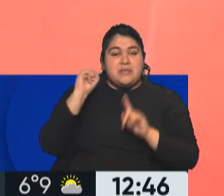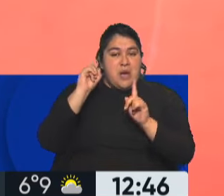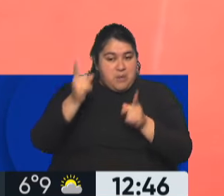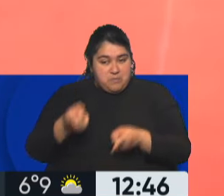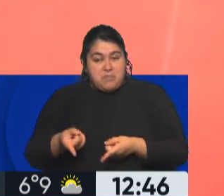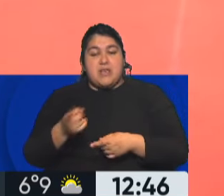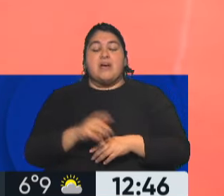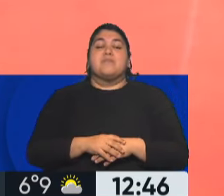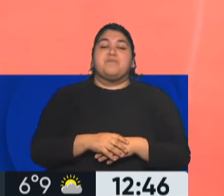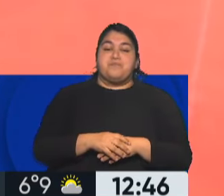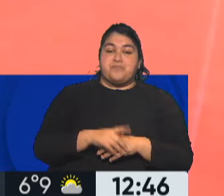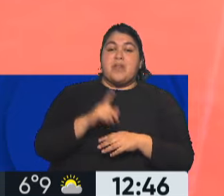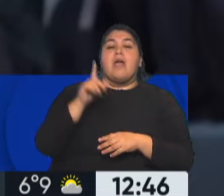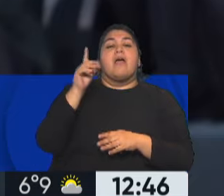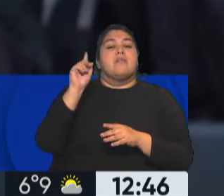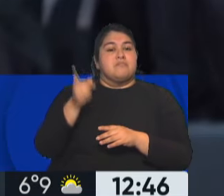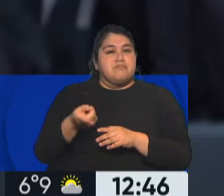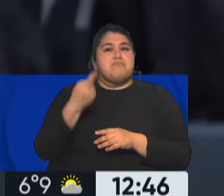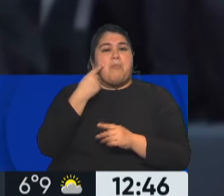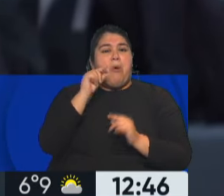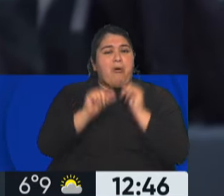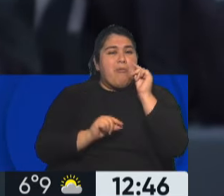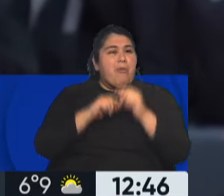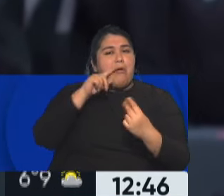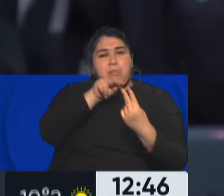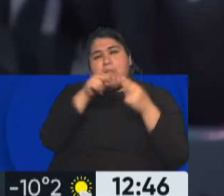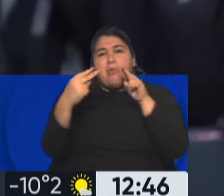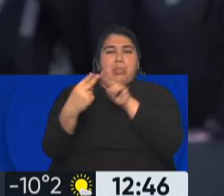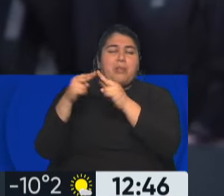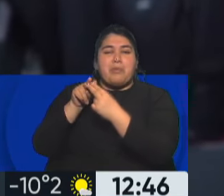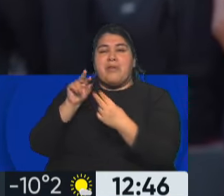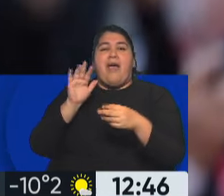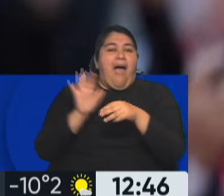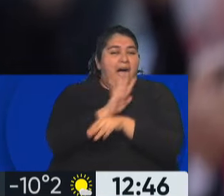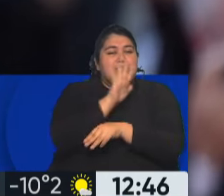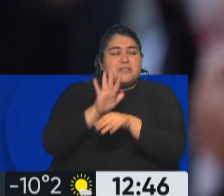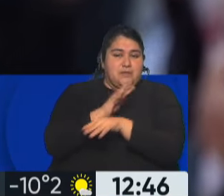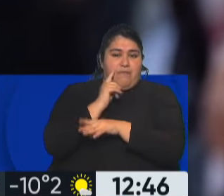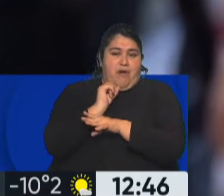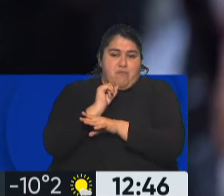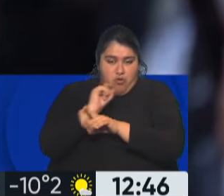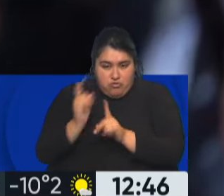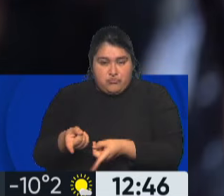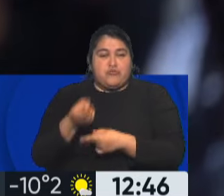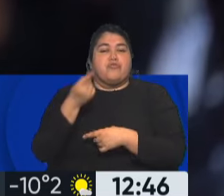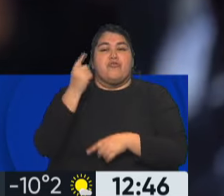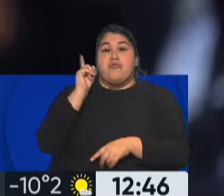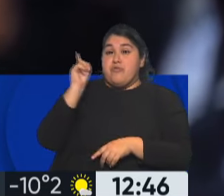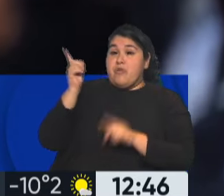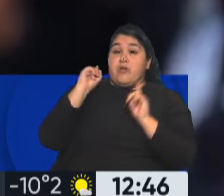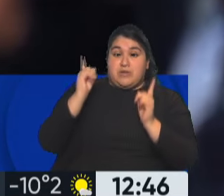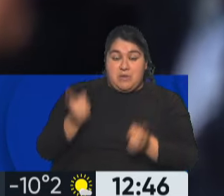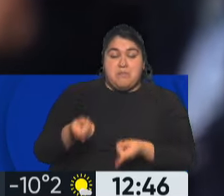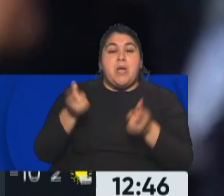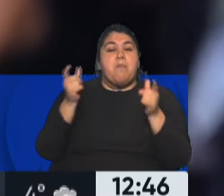está Winona Ryder. La posibilidad de encontrarse con estas estrellas superlativas, Michael Keaton también parte de la primera